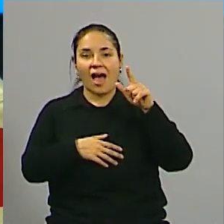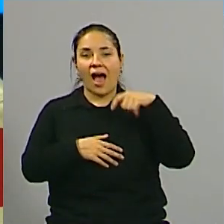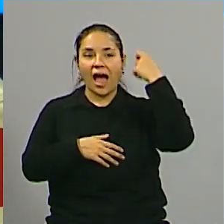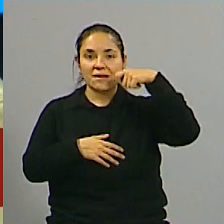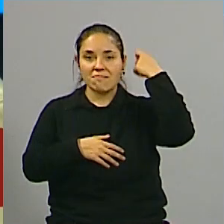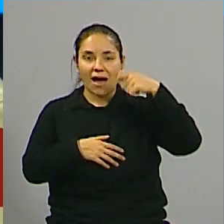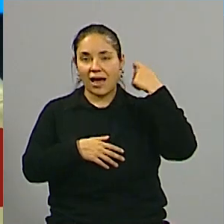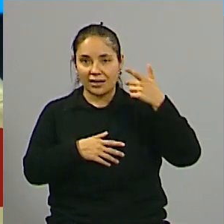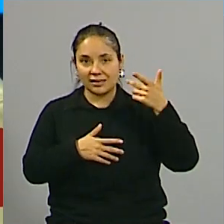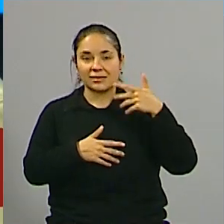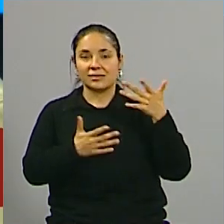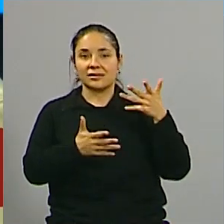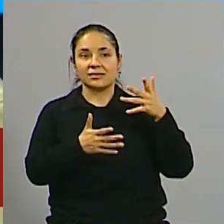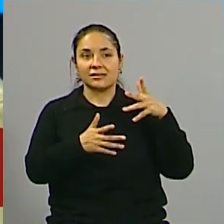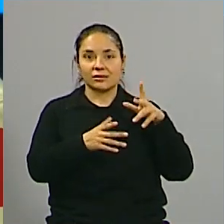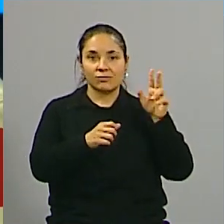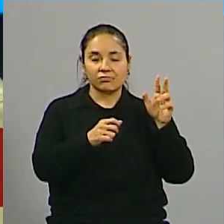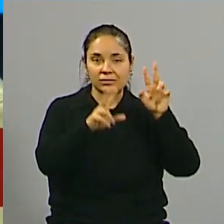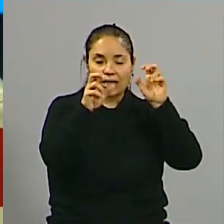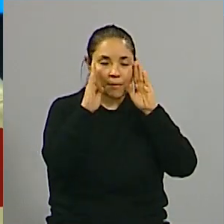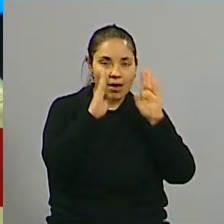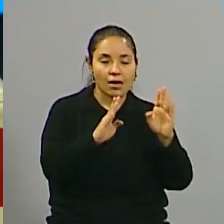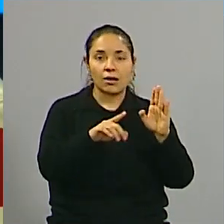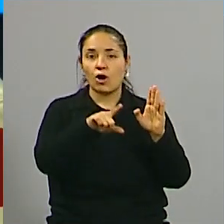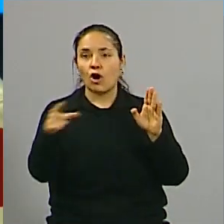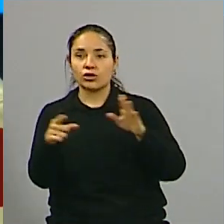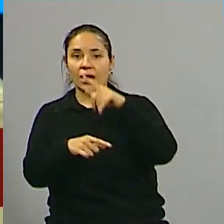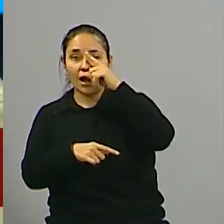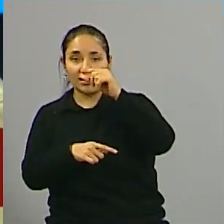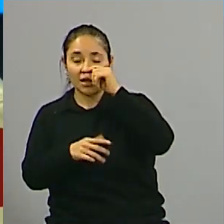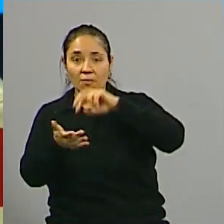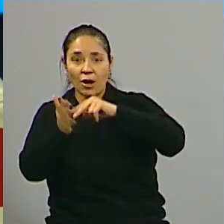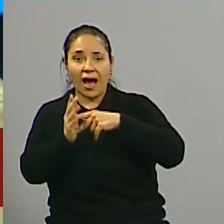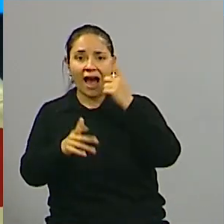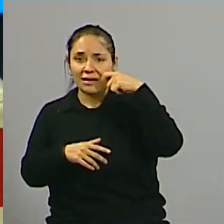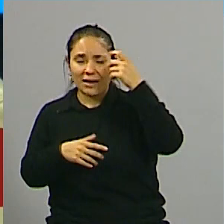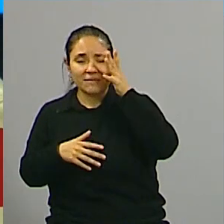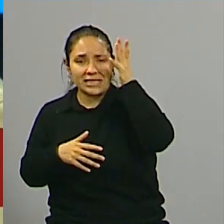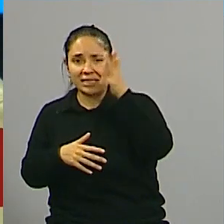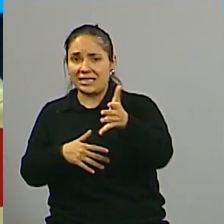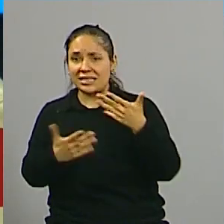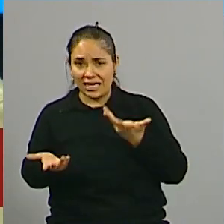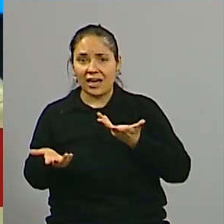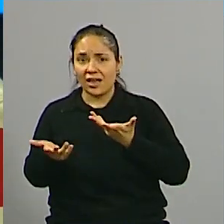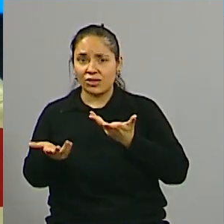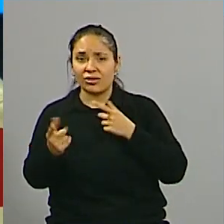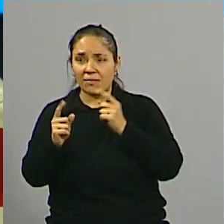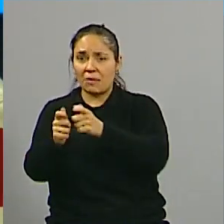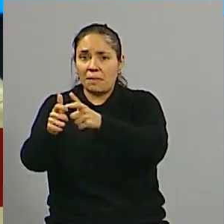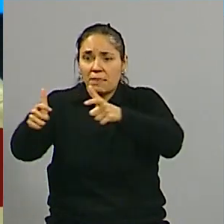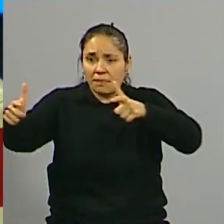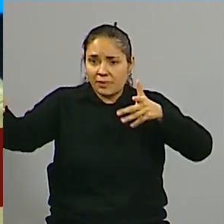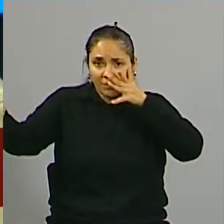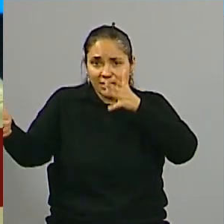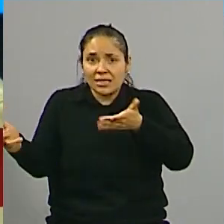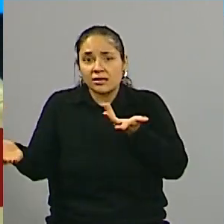hay proliferación de distintos animales, digamos, ¿no? Que afectan naturalmente a la salud, por otro lado,